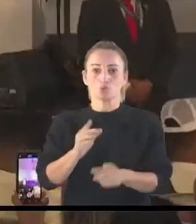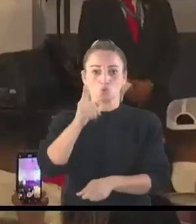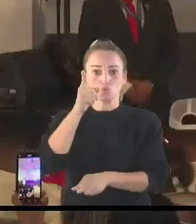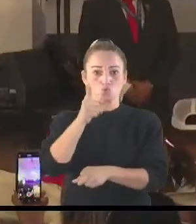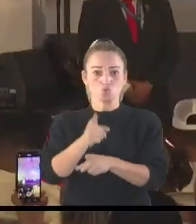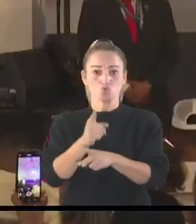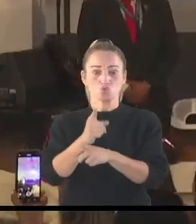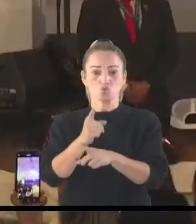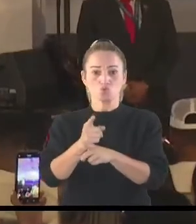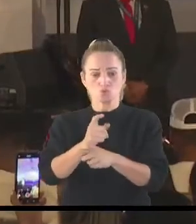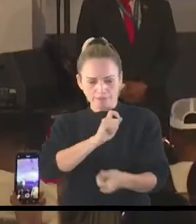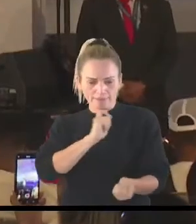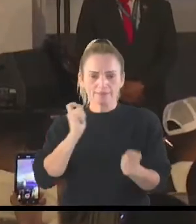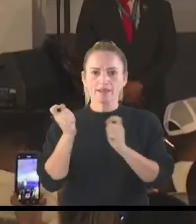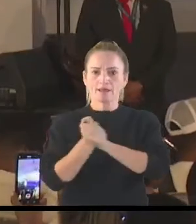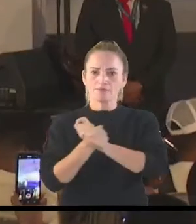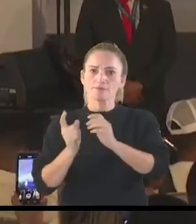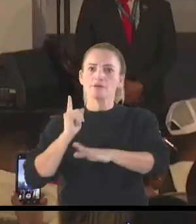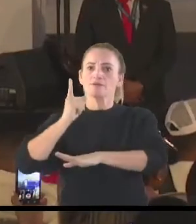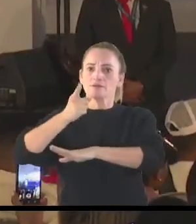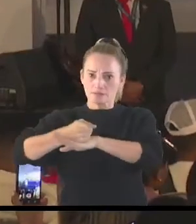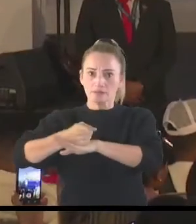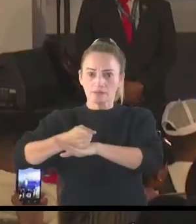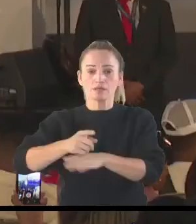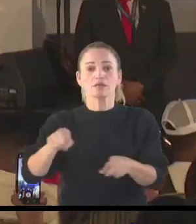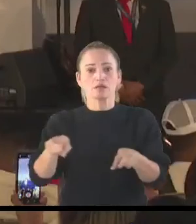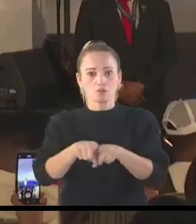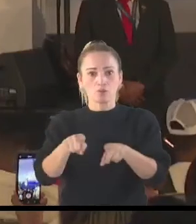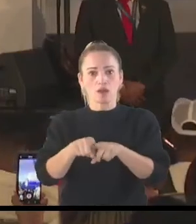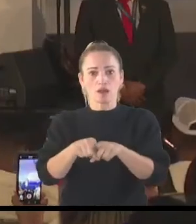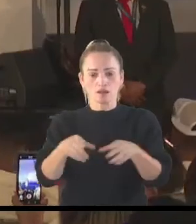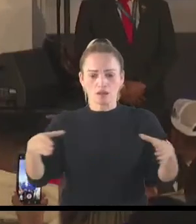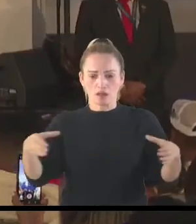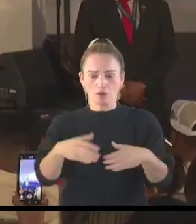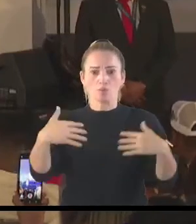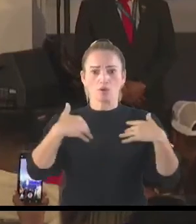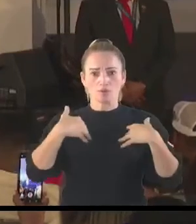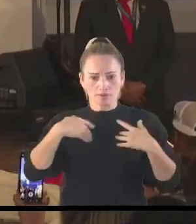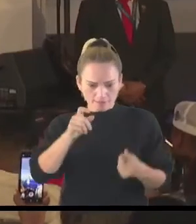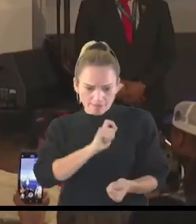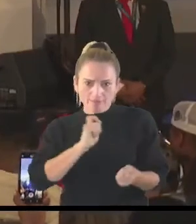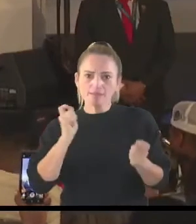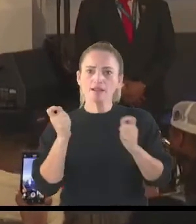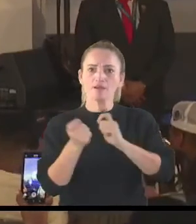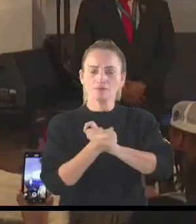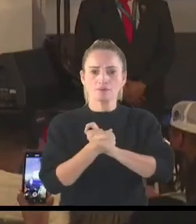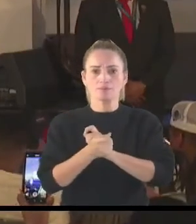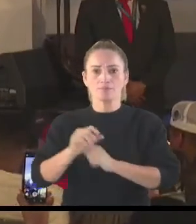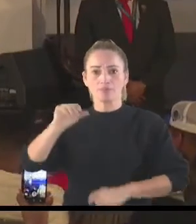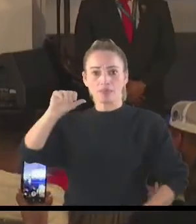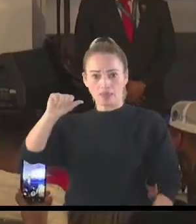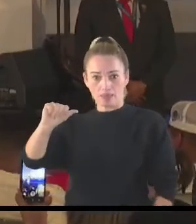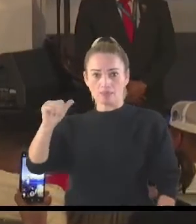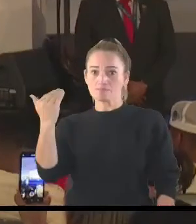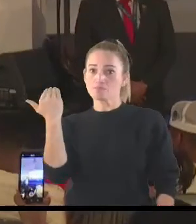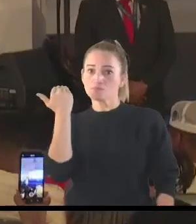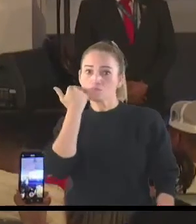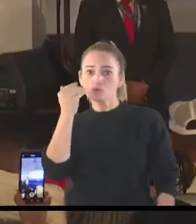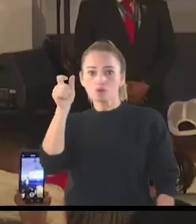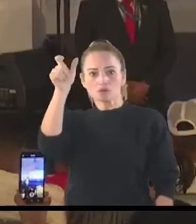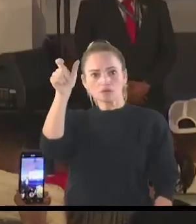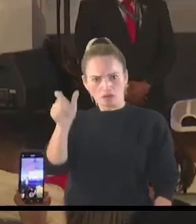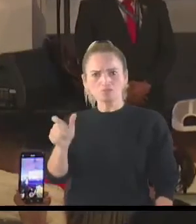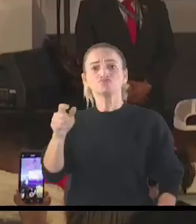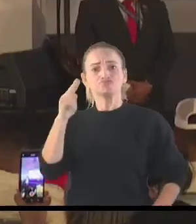cumpliendo el mandato del cambio y el cambio también para las víctimas. Una mujer que